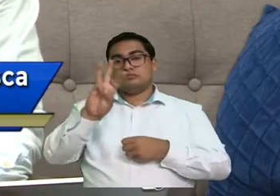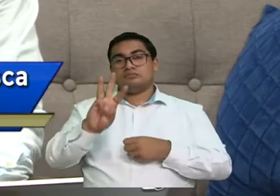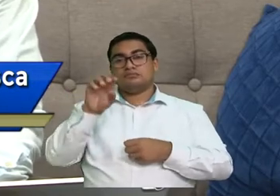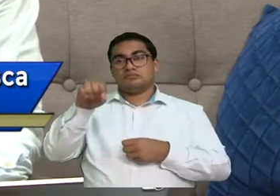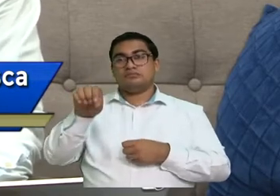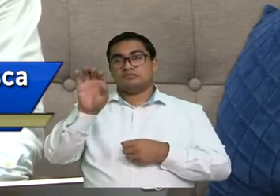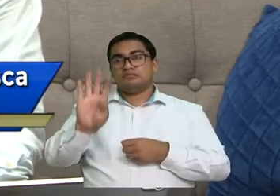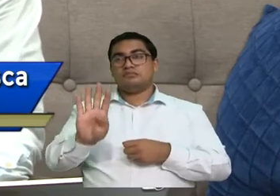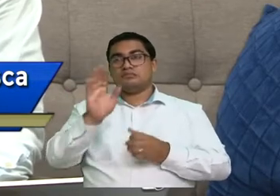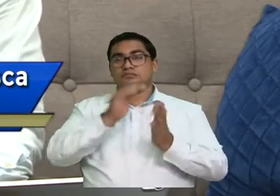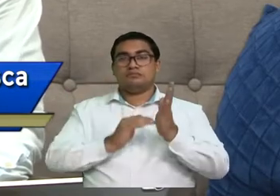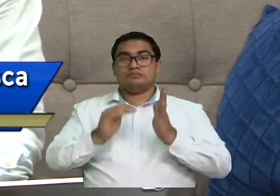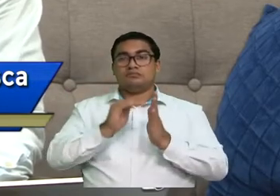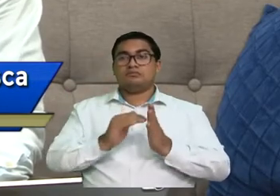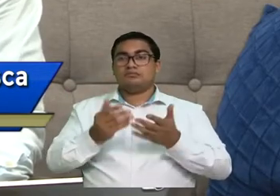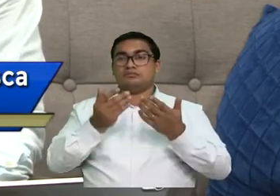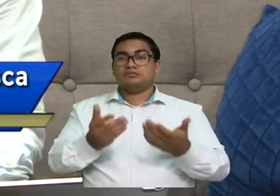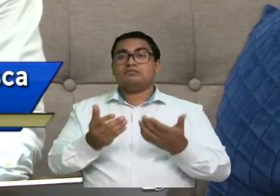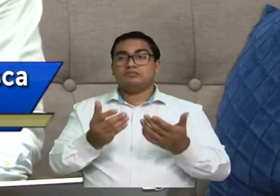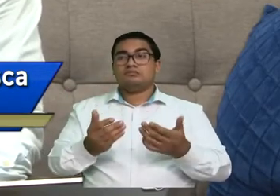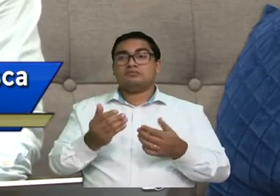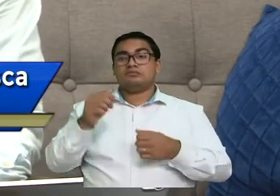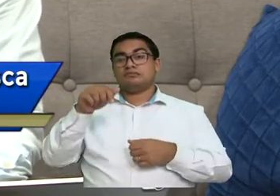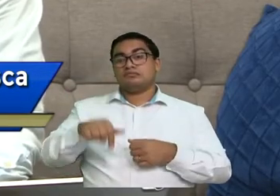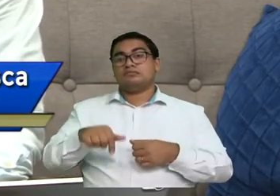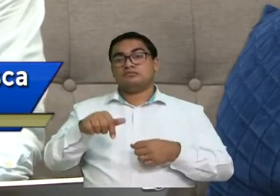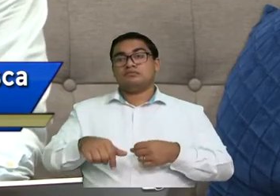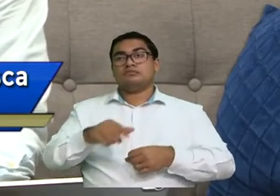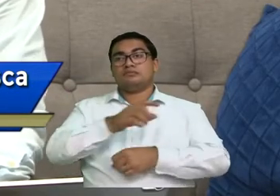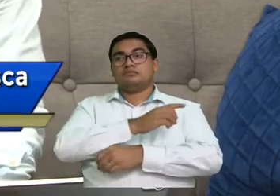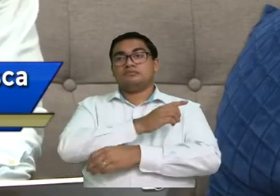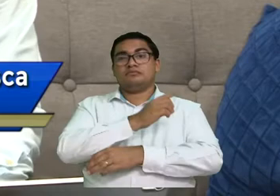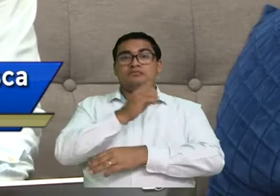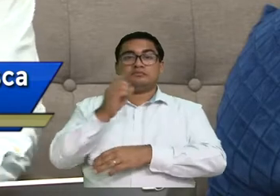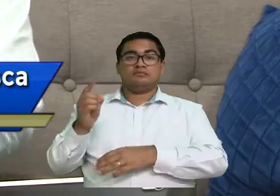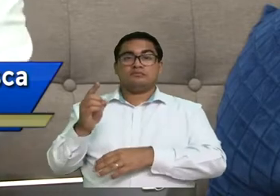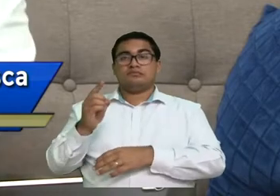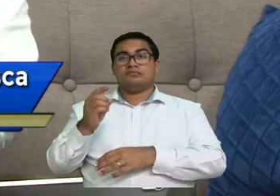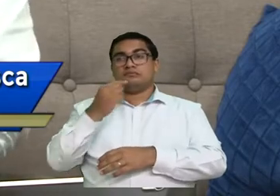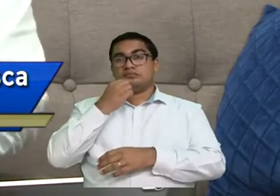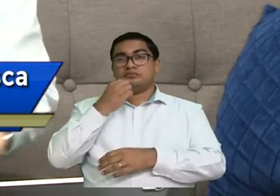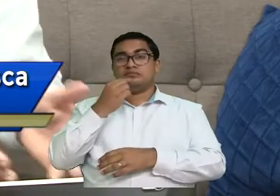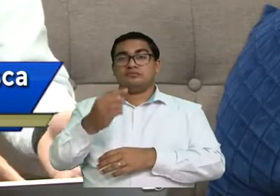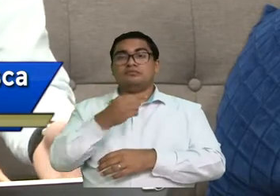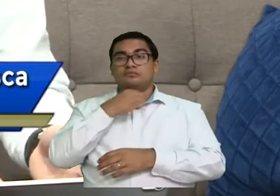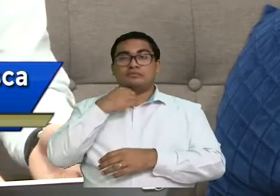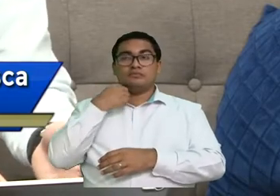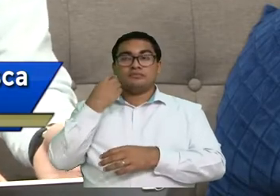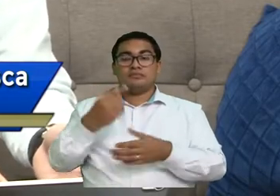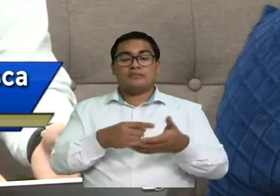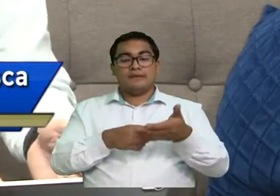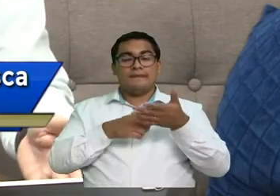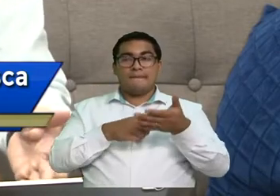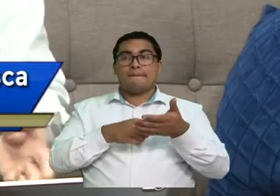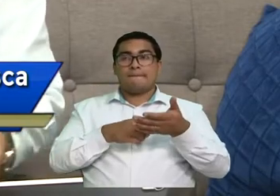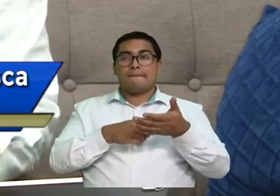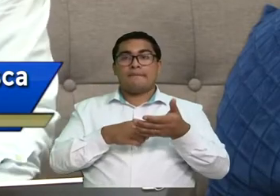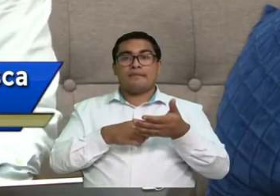millones de libras. Llevamos a la fecha, ya en lo real, eso era lo proyectado. Sí,